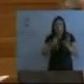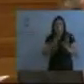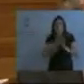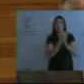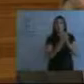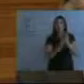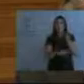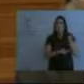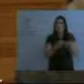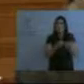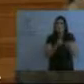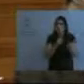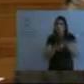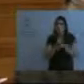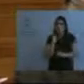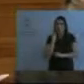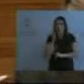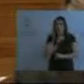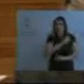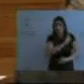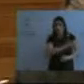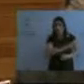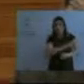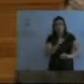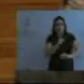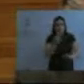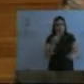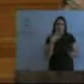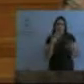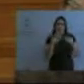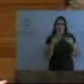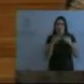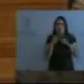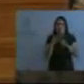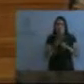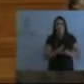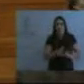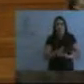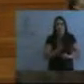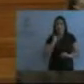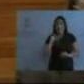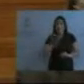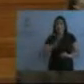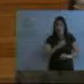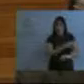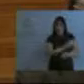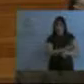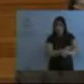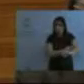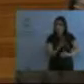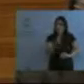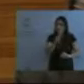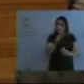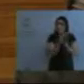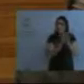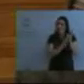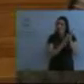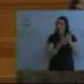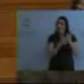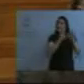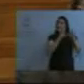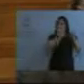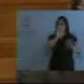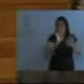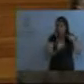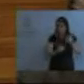bonificaciones fiscales de los clubes deportivos, ahí sí que vemos que existe discriminación. Los clubes deportivos no tienen derecho a una bonificación de hasta el